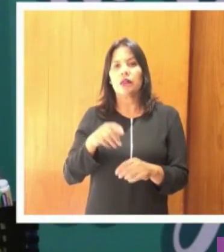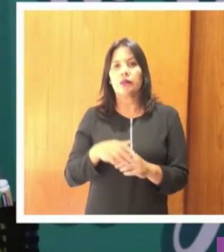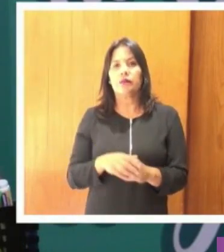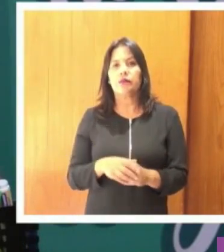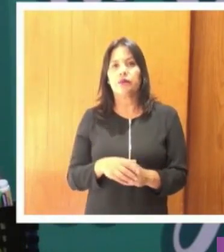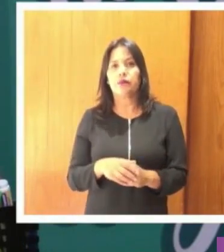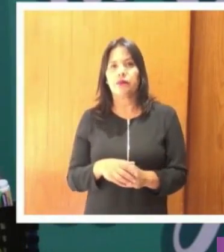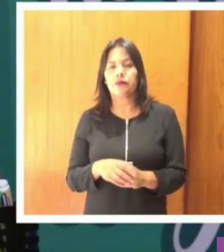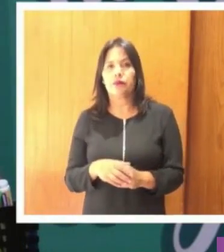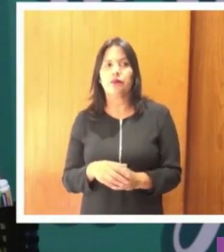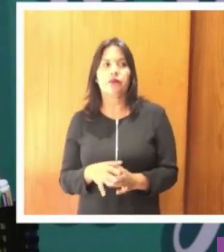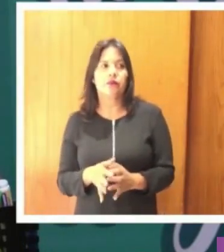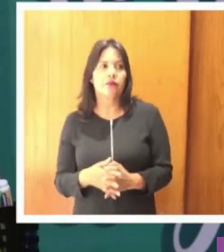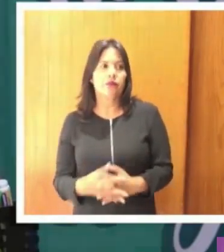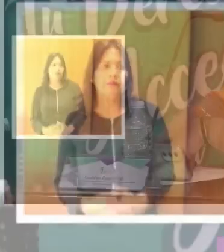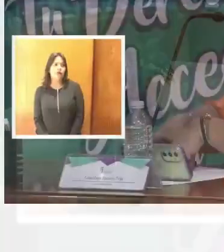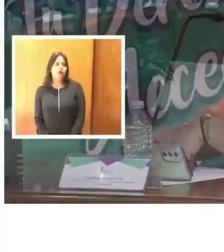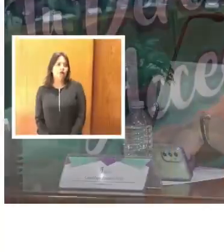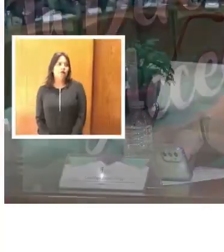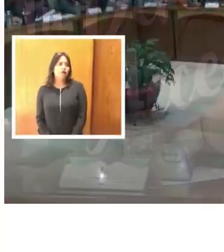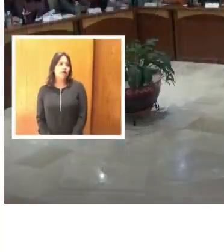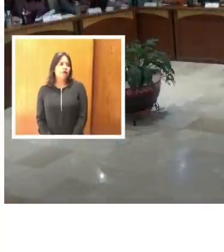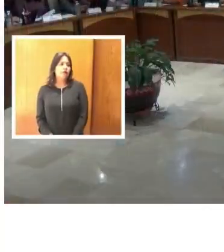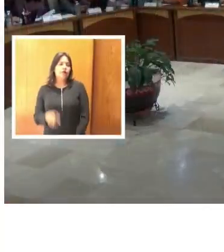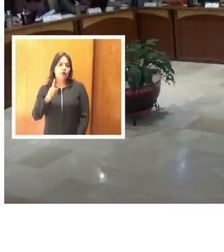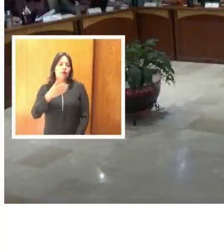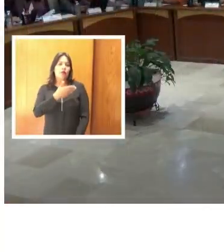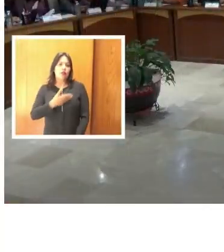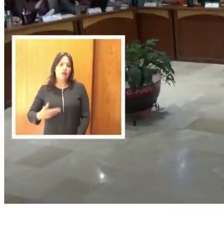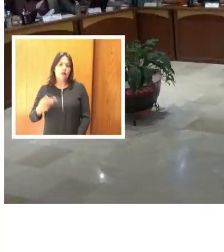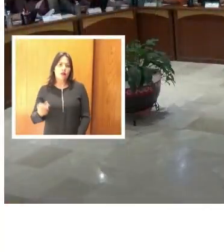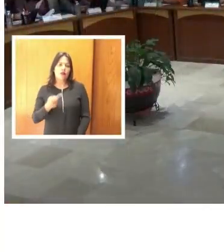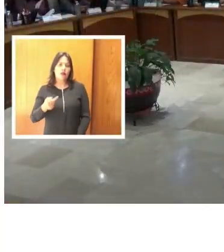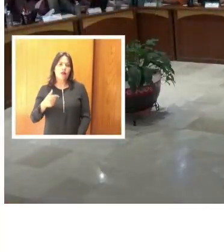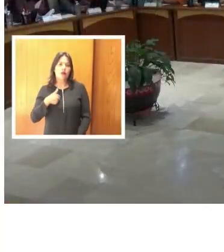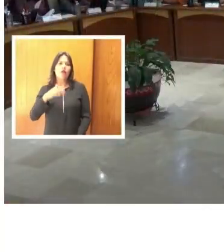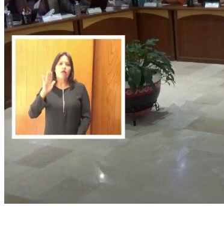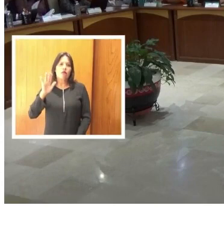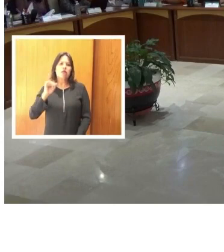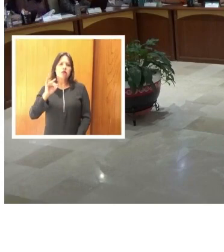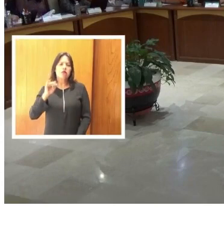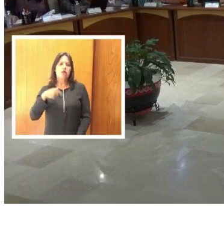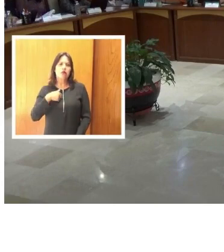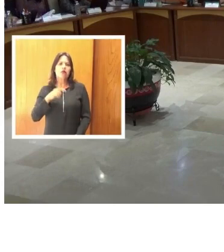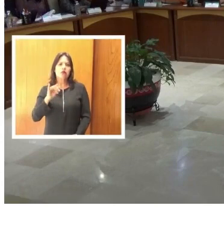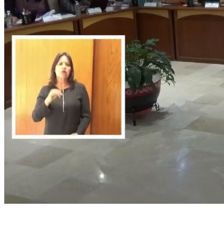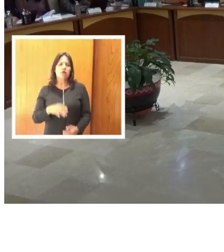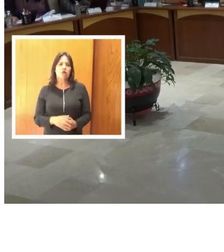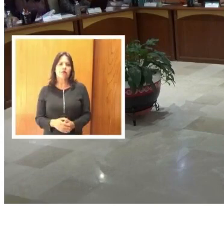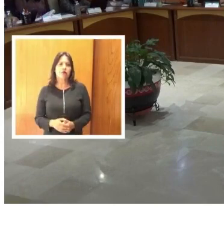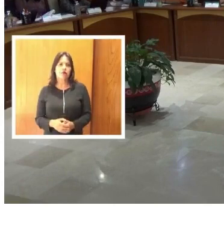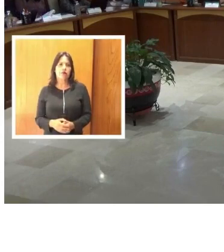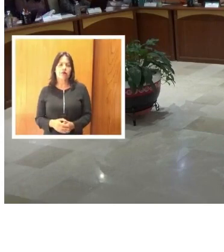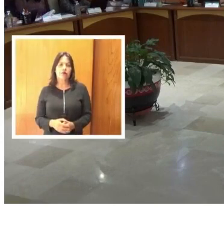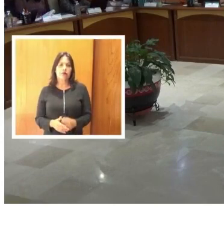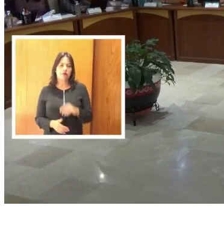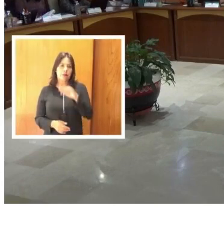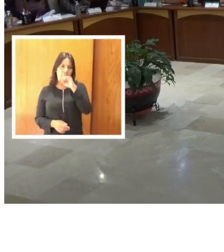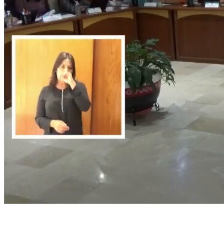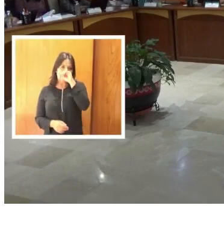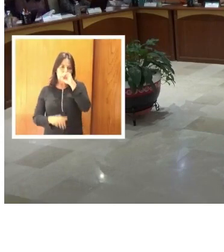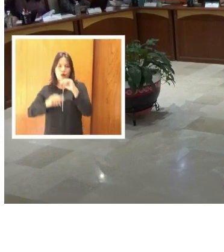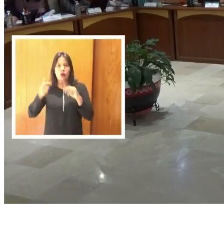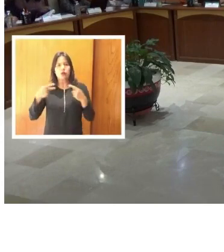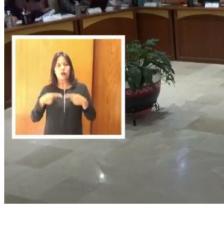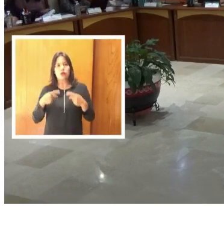cuanto, señor secretario. Comisionado presidente. Estoy a favor de los proyectos de resolución listados en el bloque. Gracias, comisionadas y